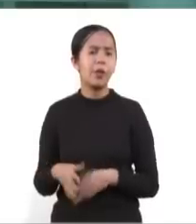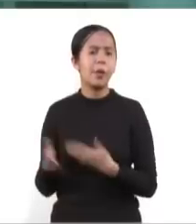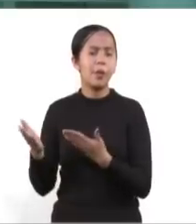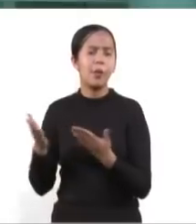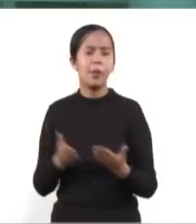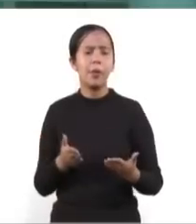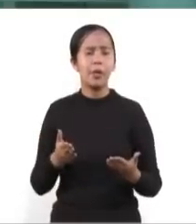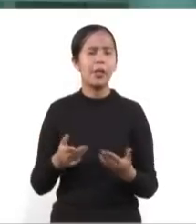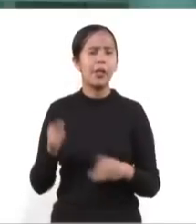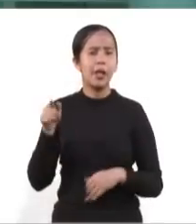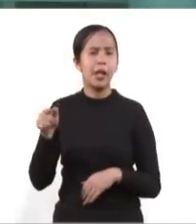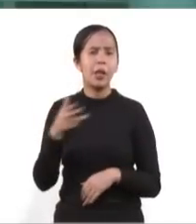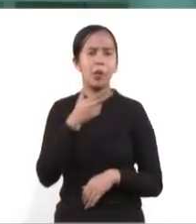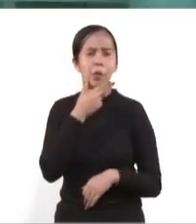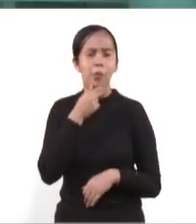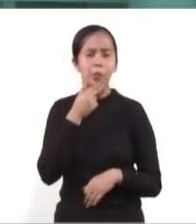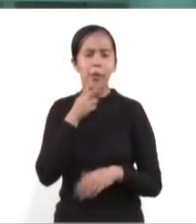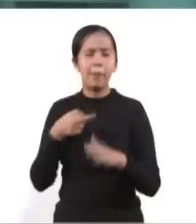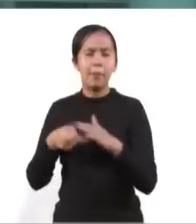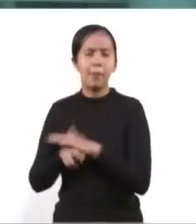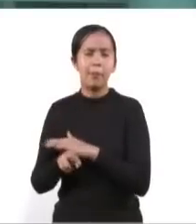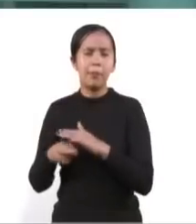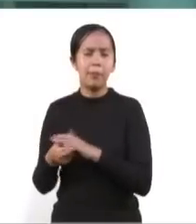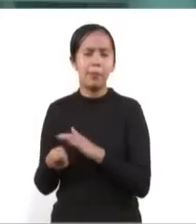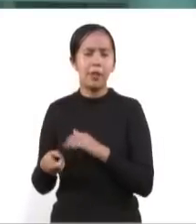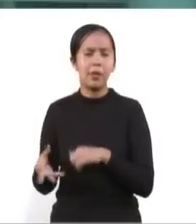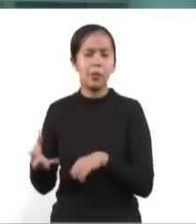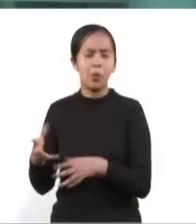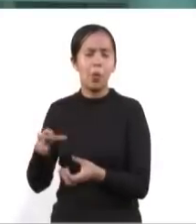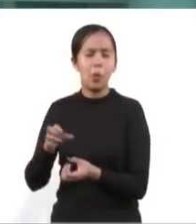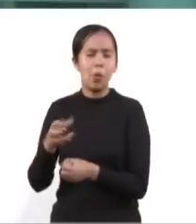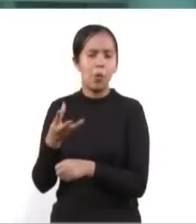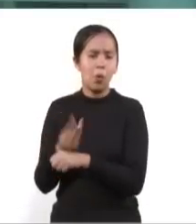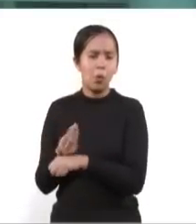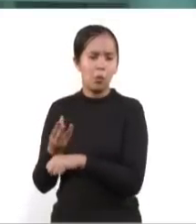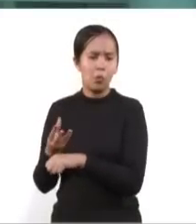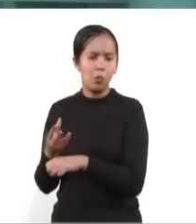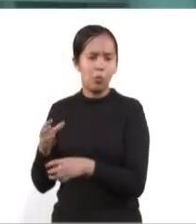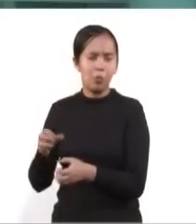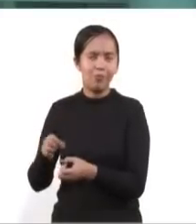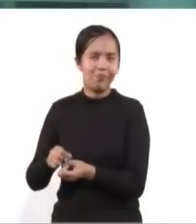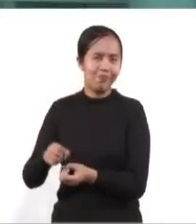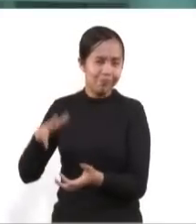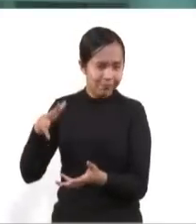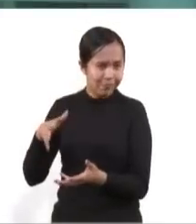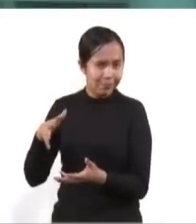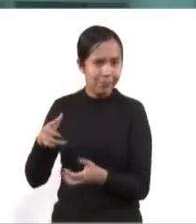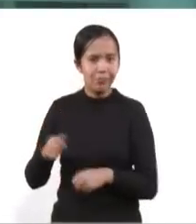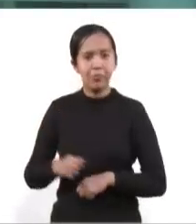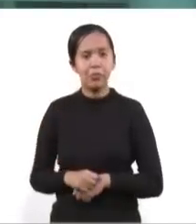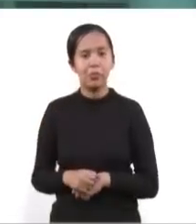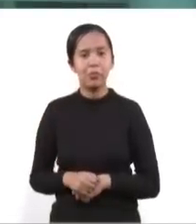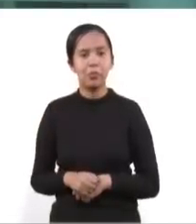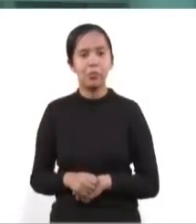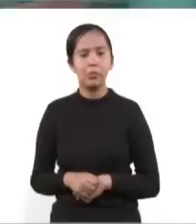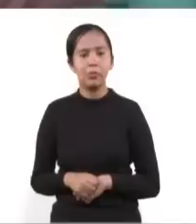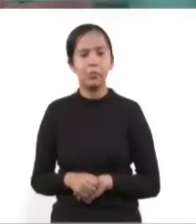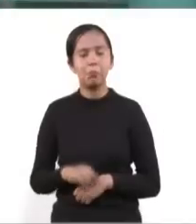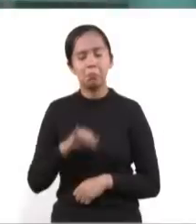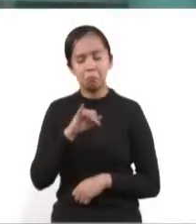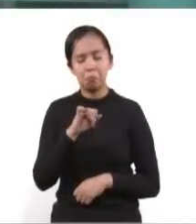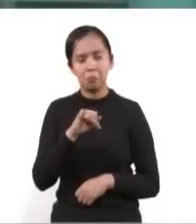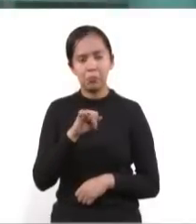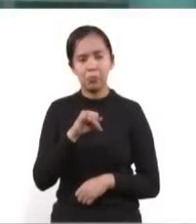a instalar el metro, novedoso sistema en el Valle de México, sí, me